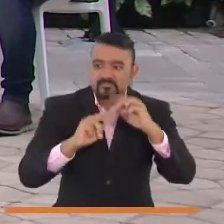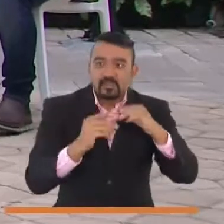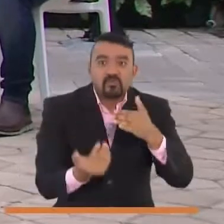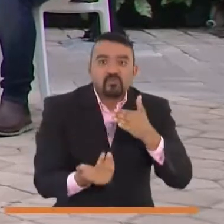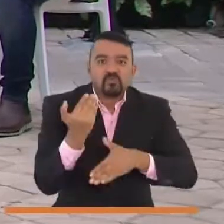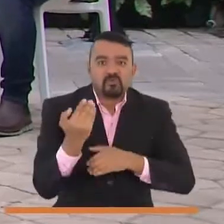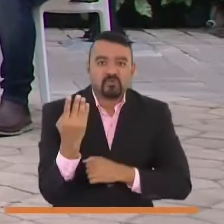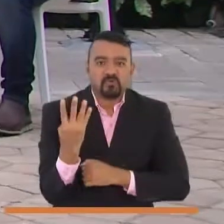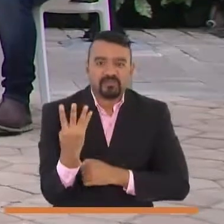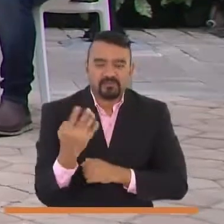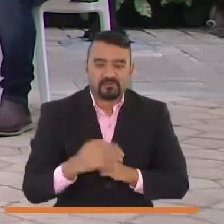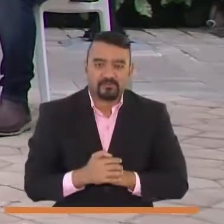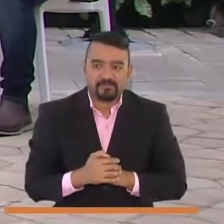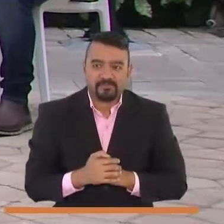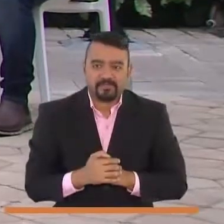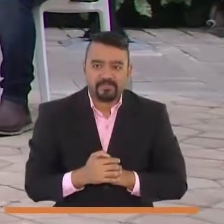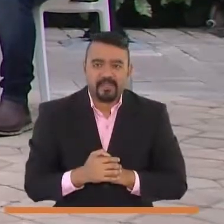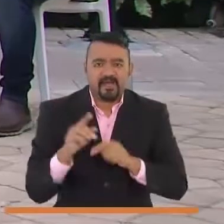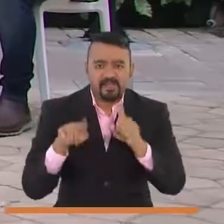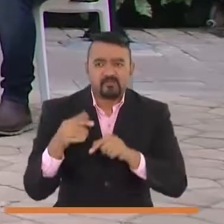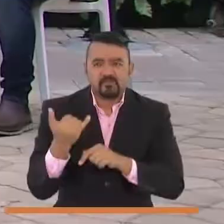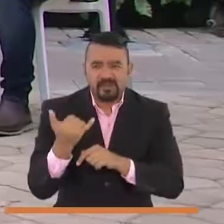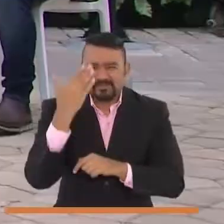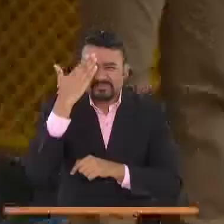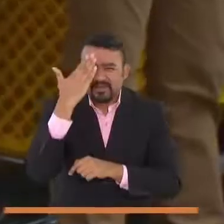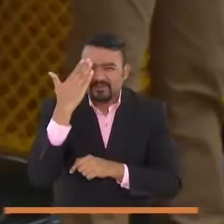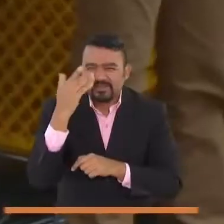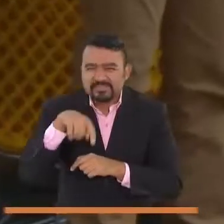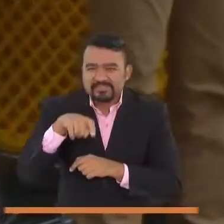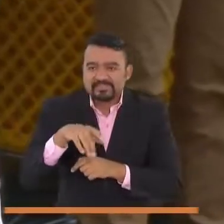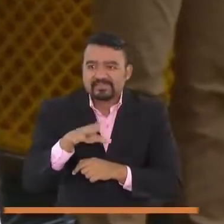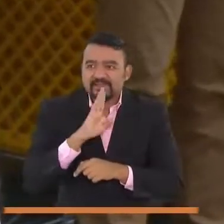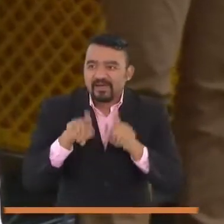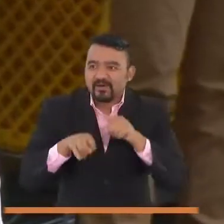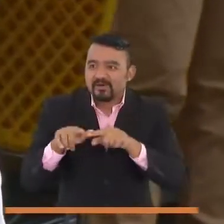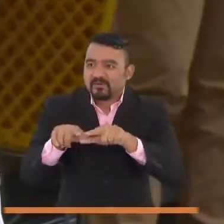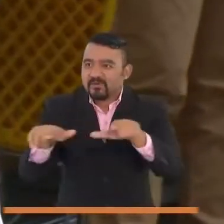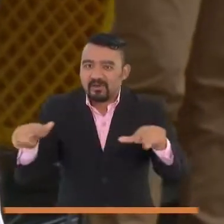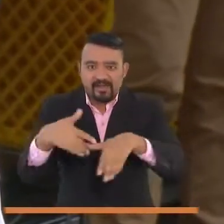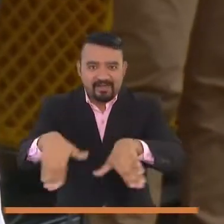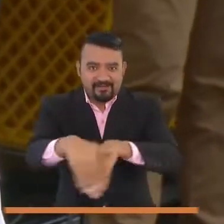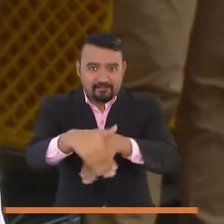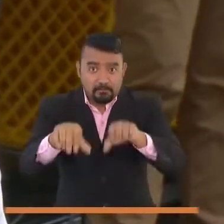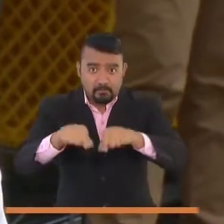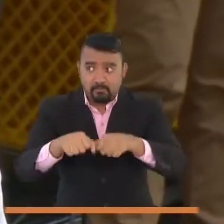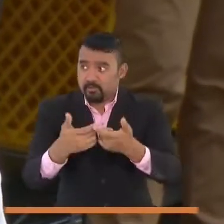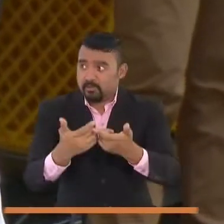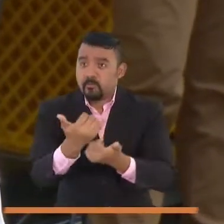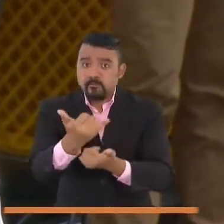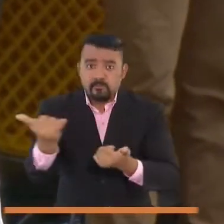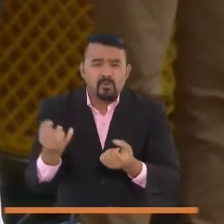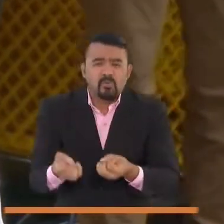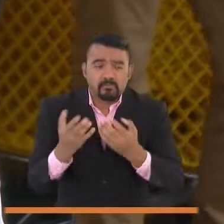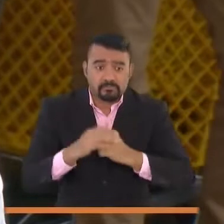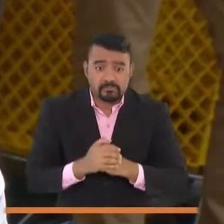meta. Adicionalmente, el mantenimiento de parques infantiles y gimnasios al aire libre. Este año tuvimos una inversión